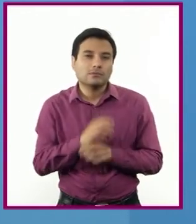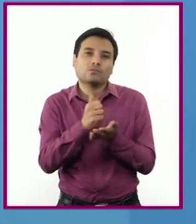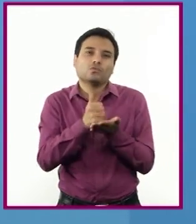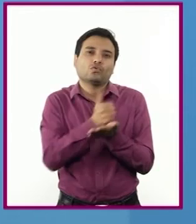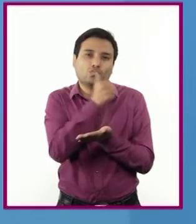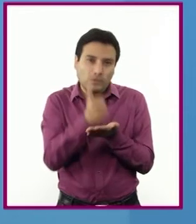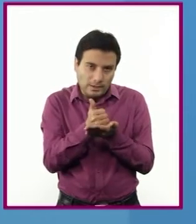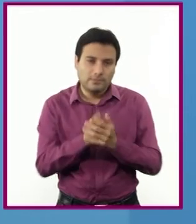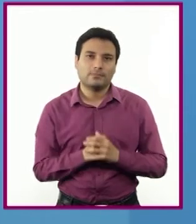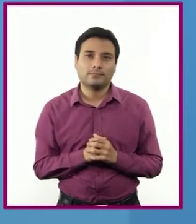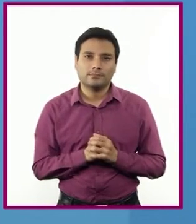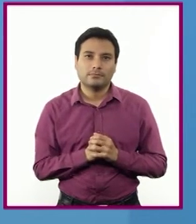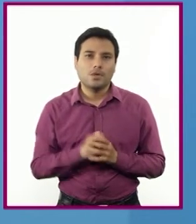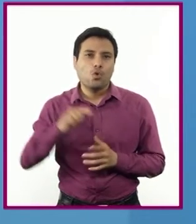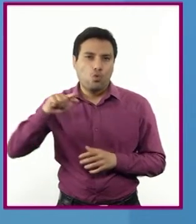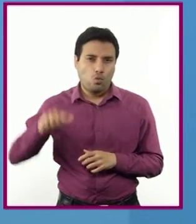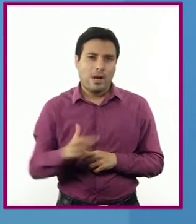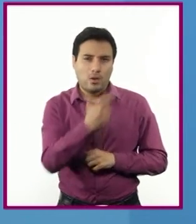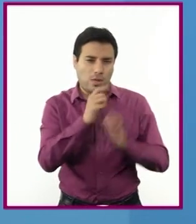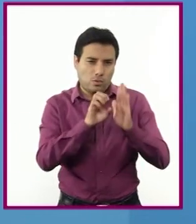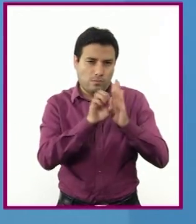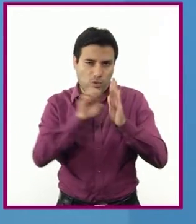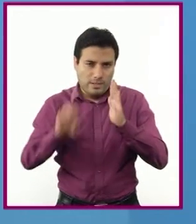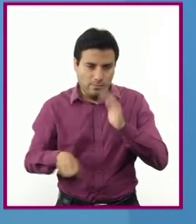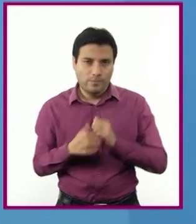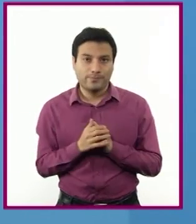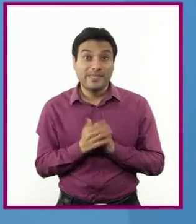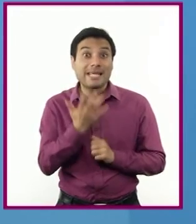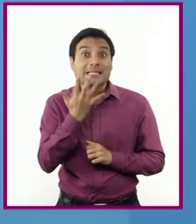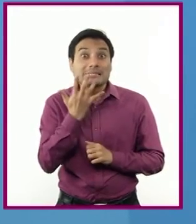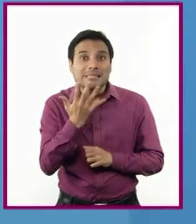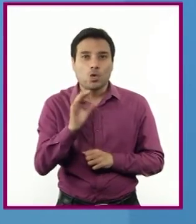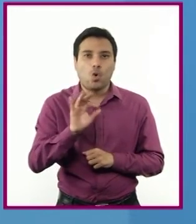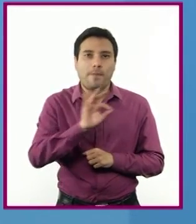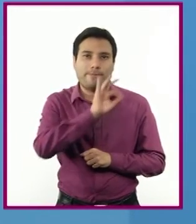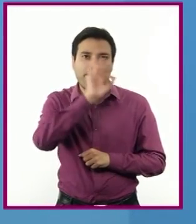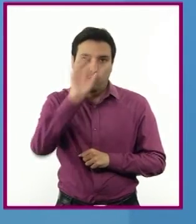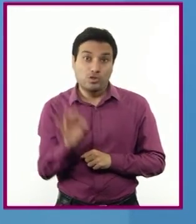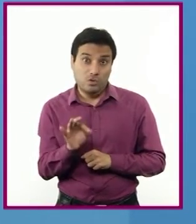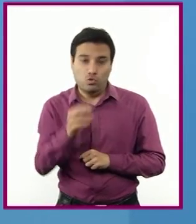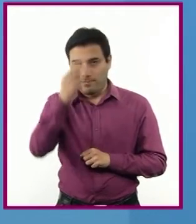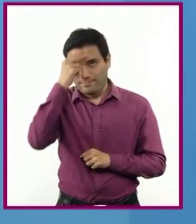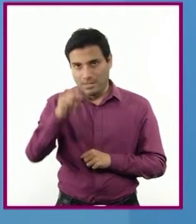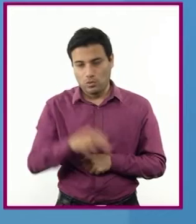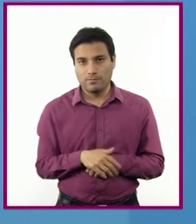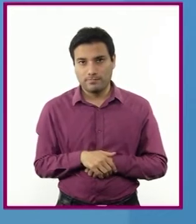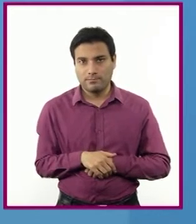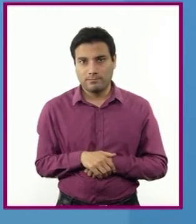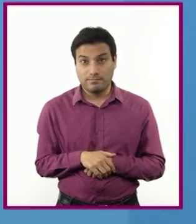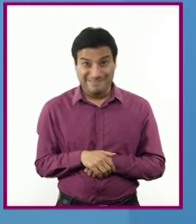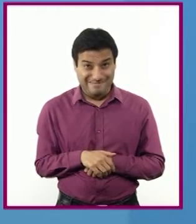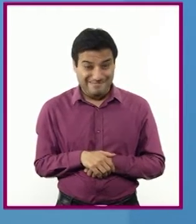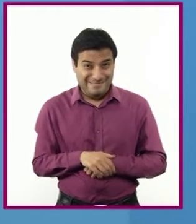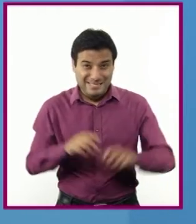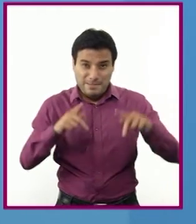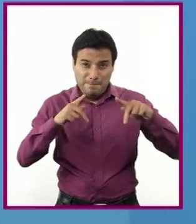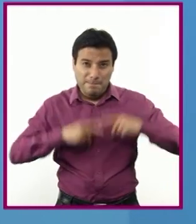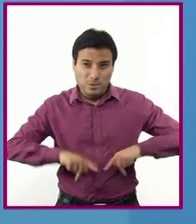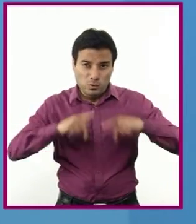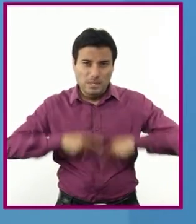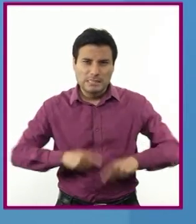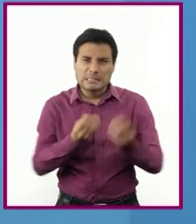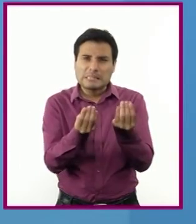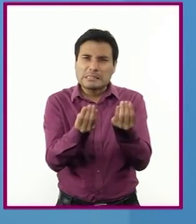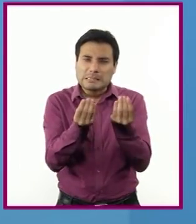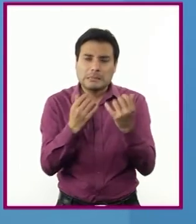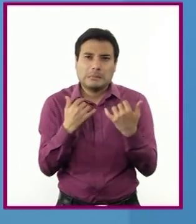ciudades. En Guanajuato, por ejemplo, vive el 5% de los habitantes de México. Esa cantidad es similar a